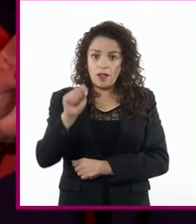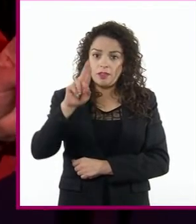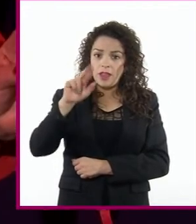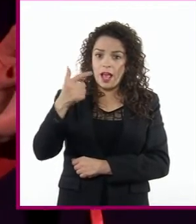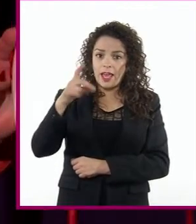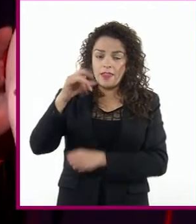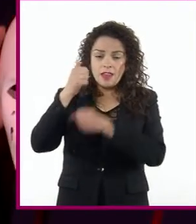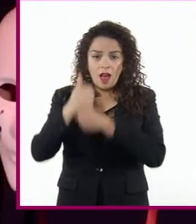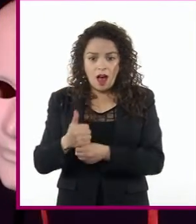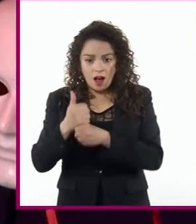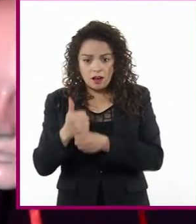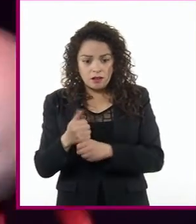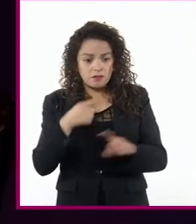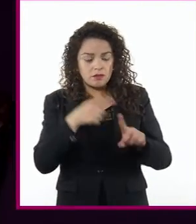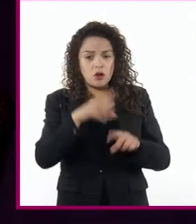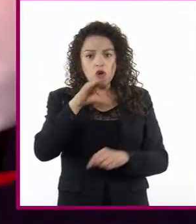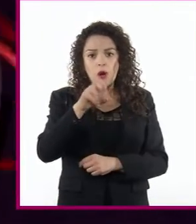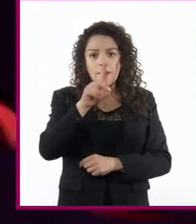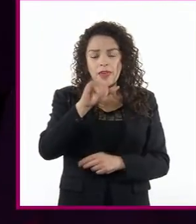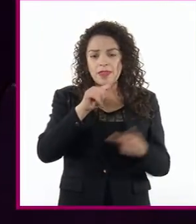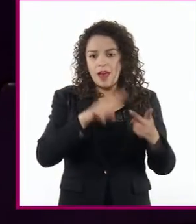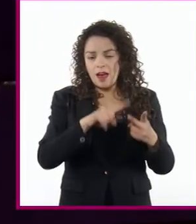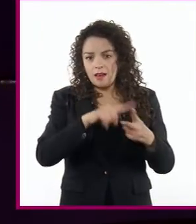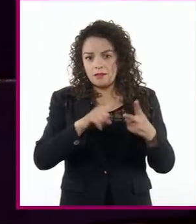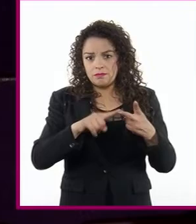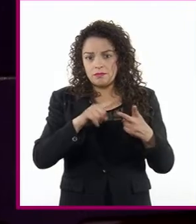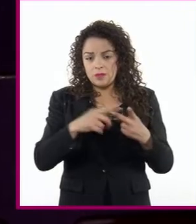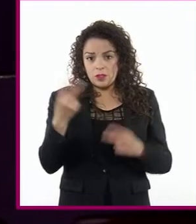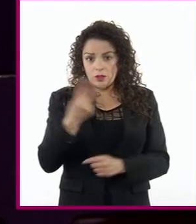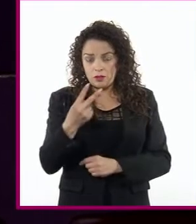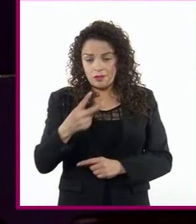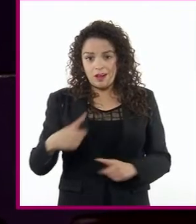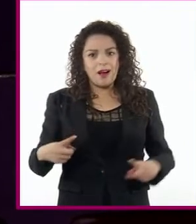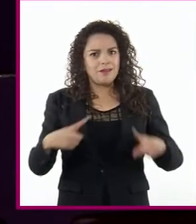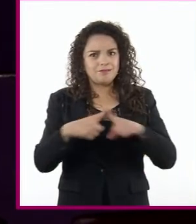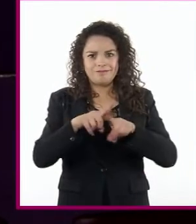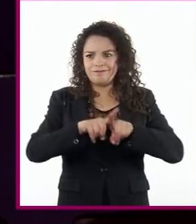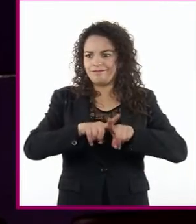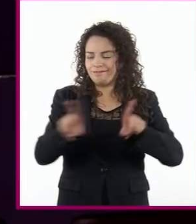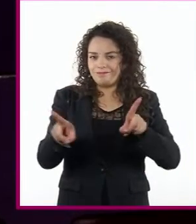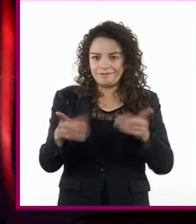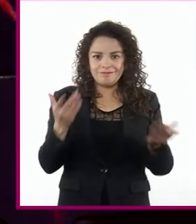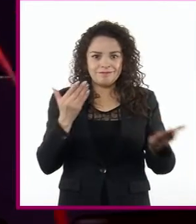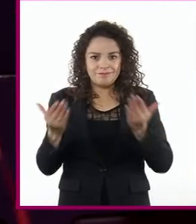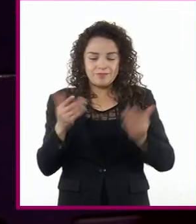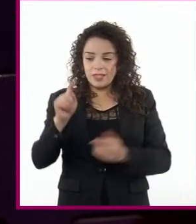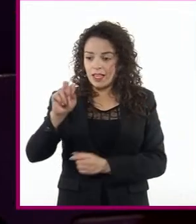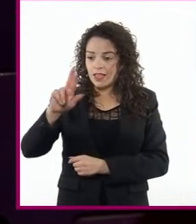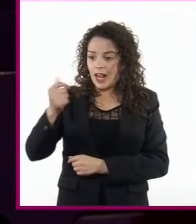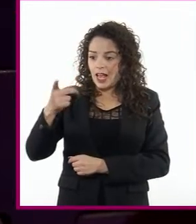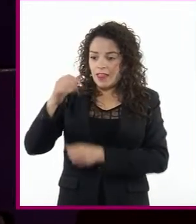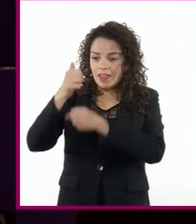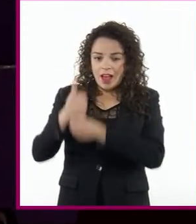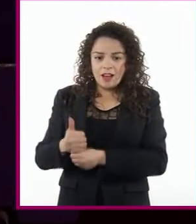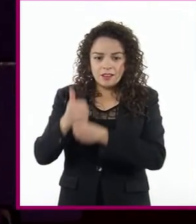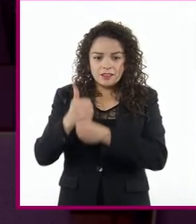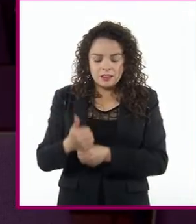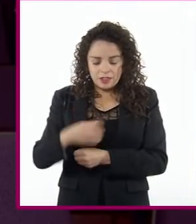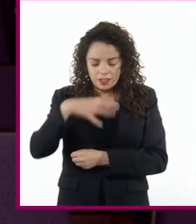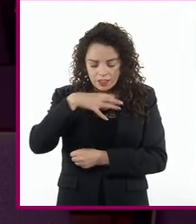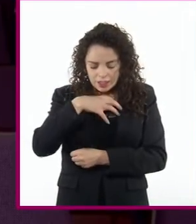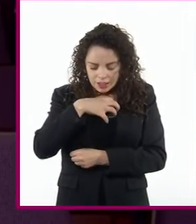tragedia y la comedia. Ambos son contrastantes. Mientras la tragedia estruja el